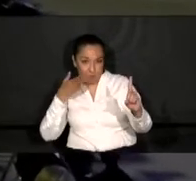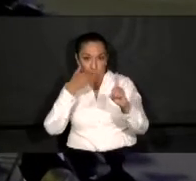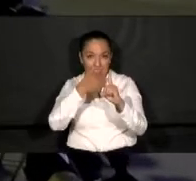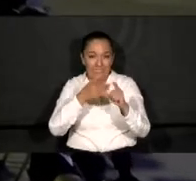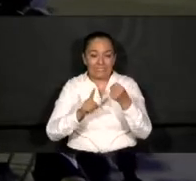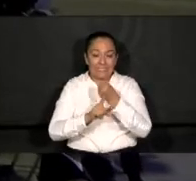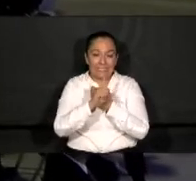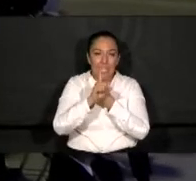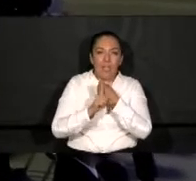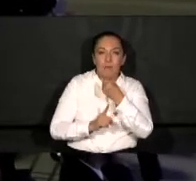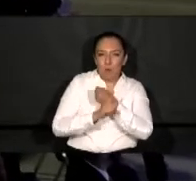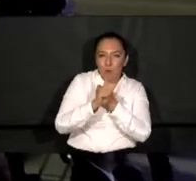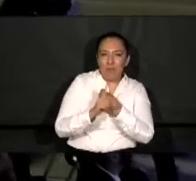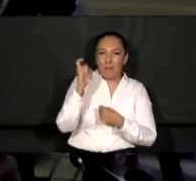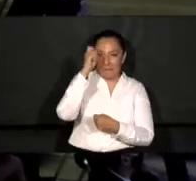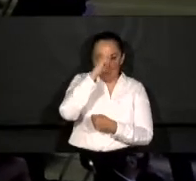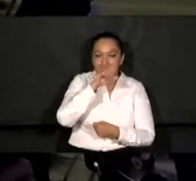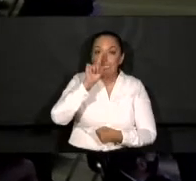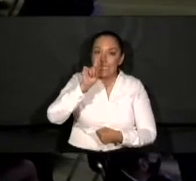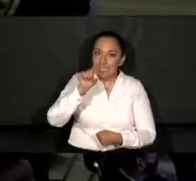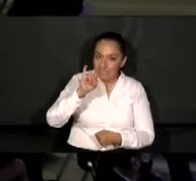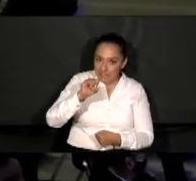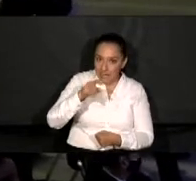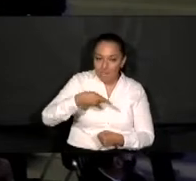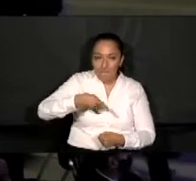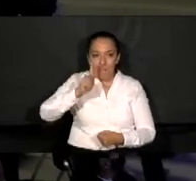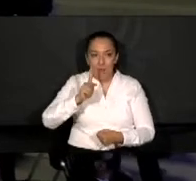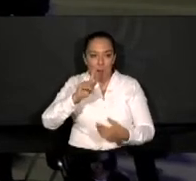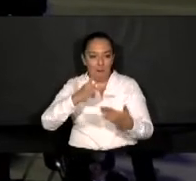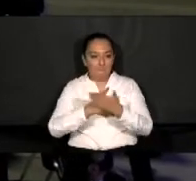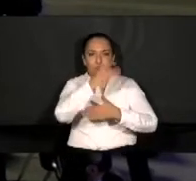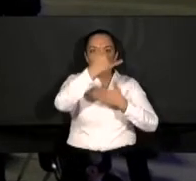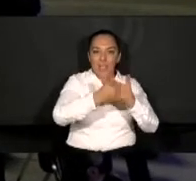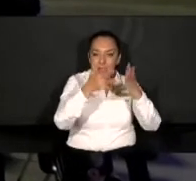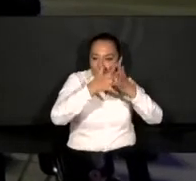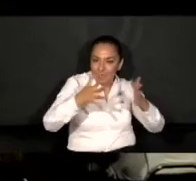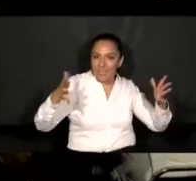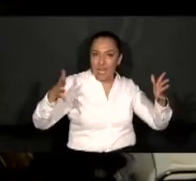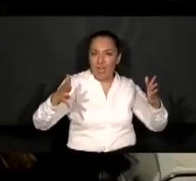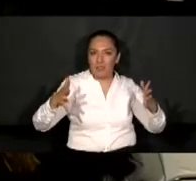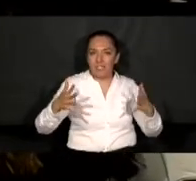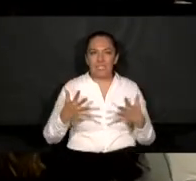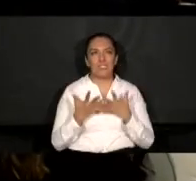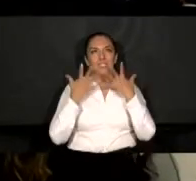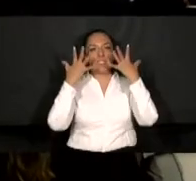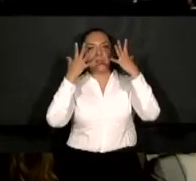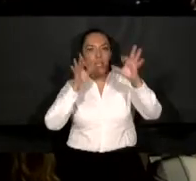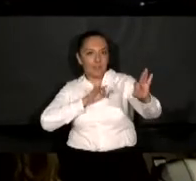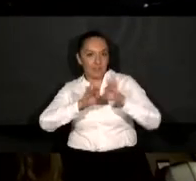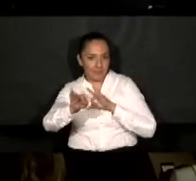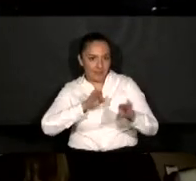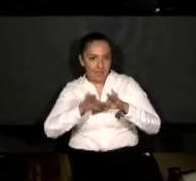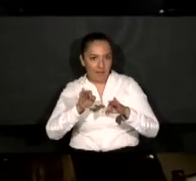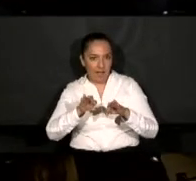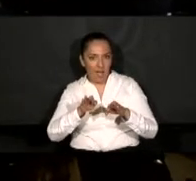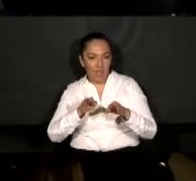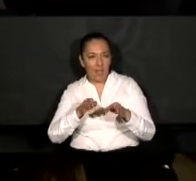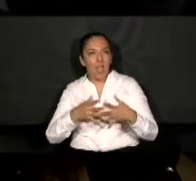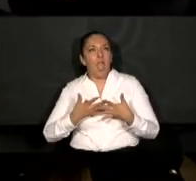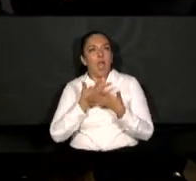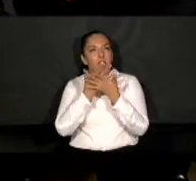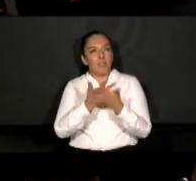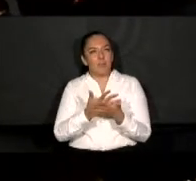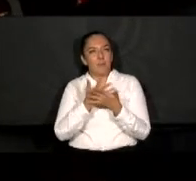dificultades, pero también con grandes proyectos, deseos de trabajar y sobre todo con una gran